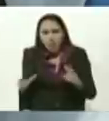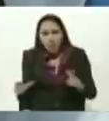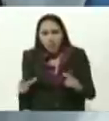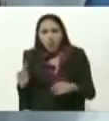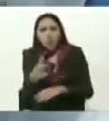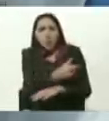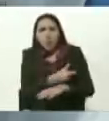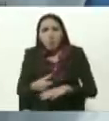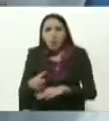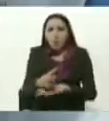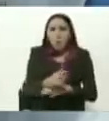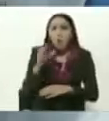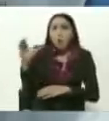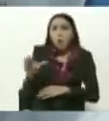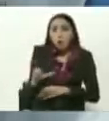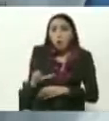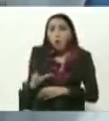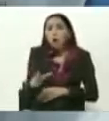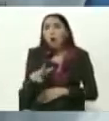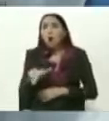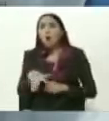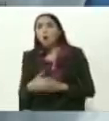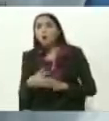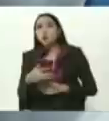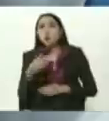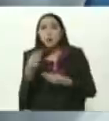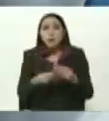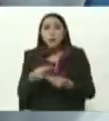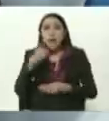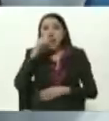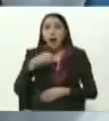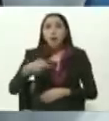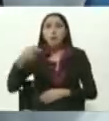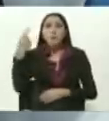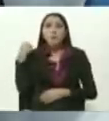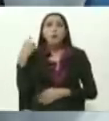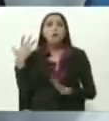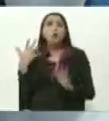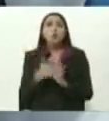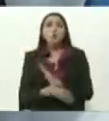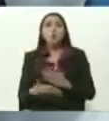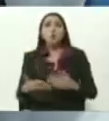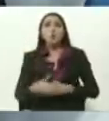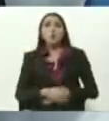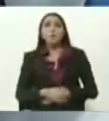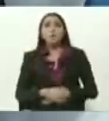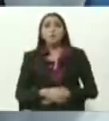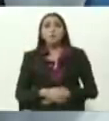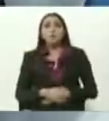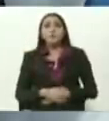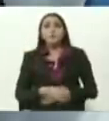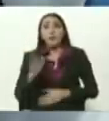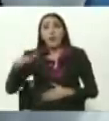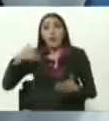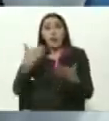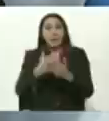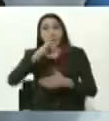gobierno ocurridas el año pasado, se produjeron hasta